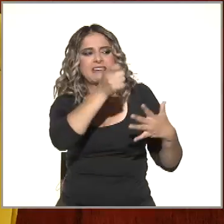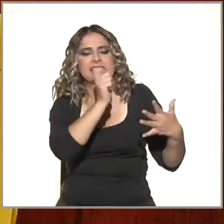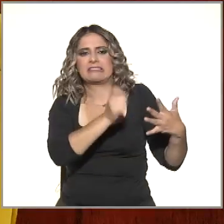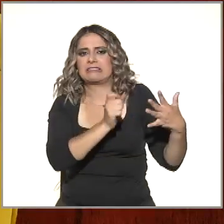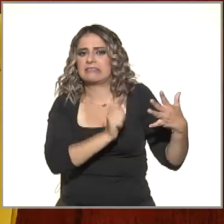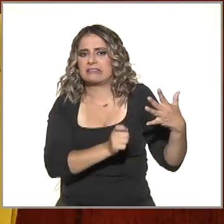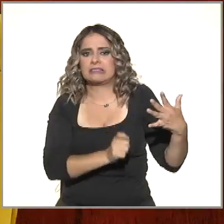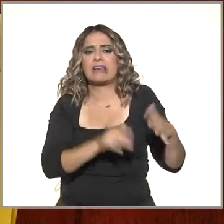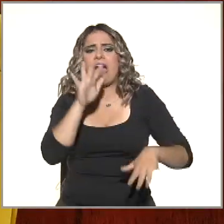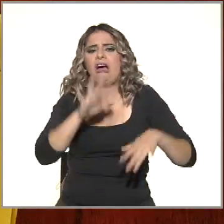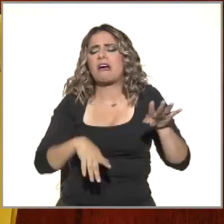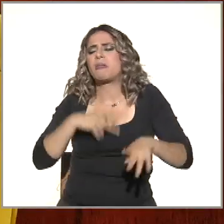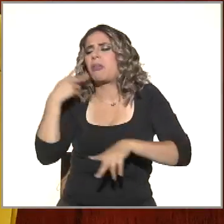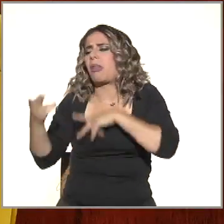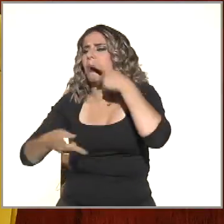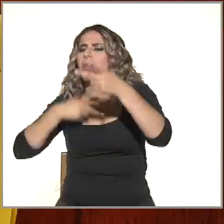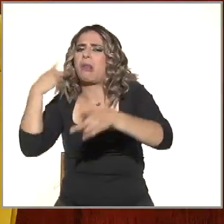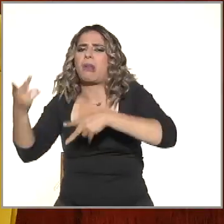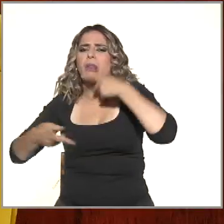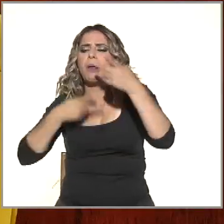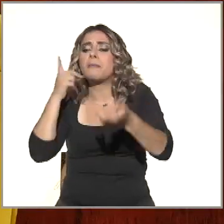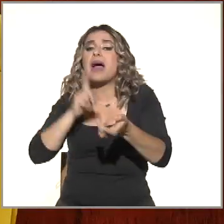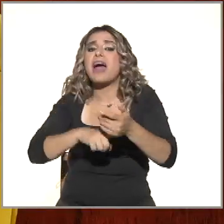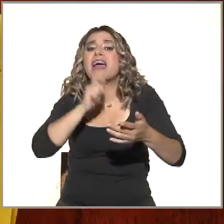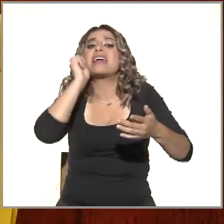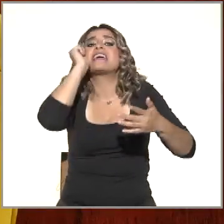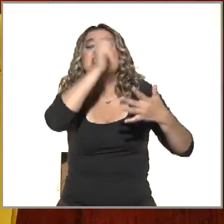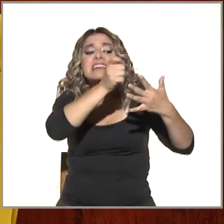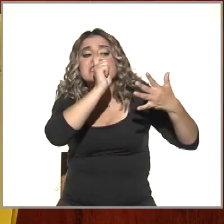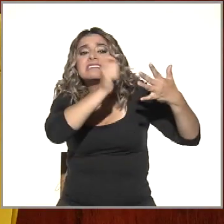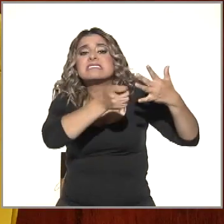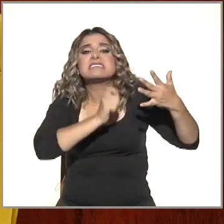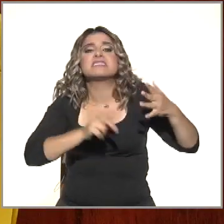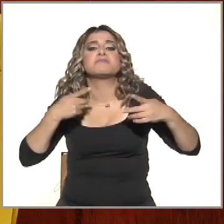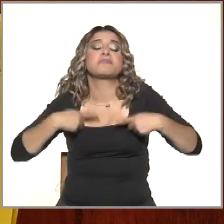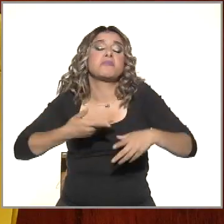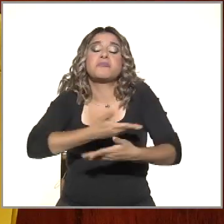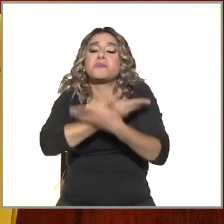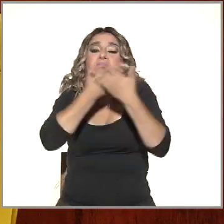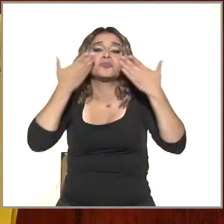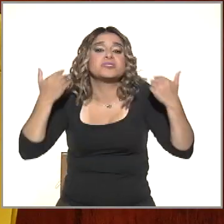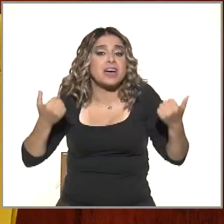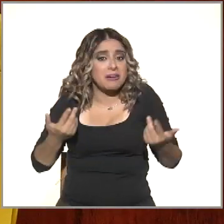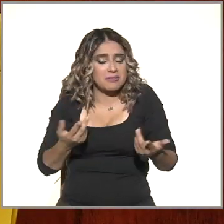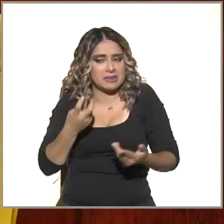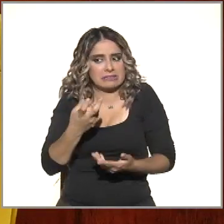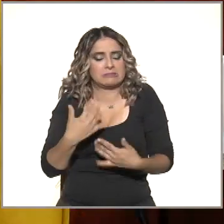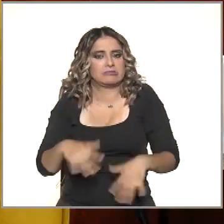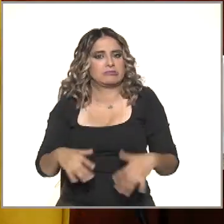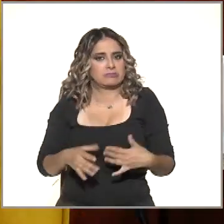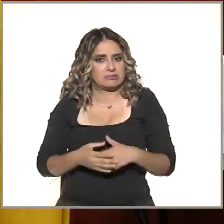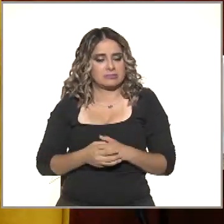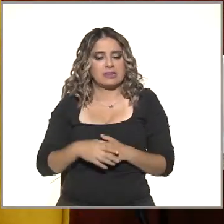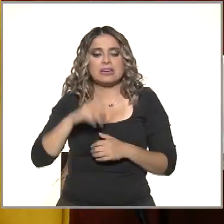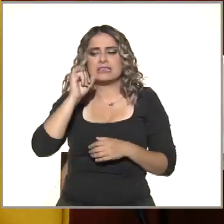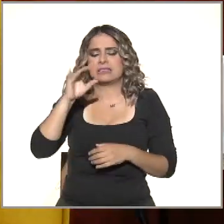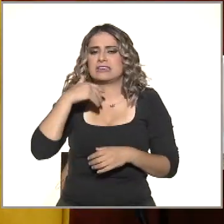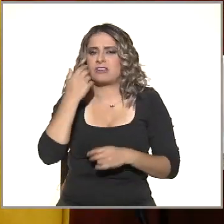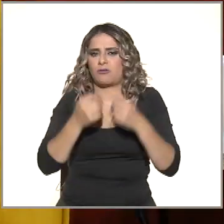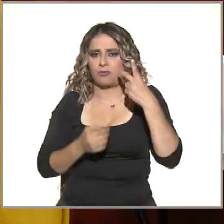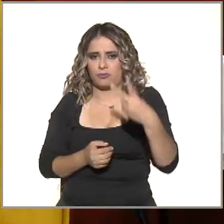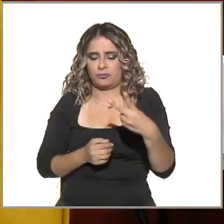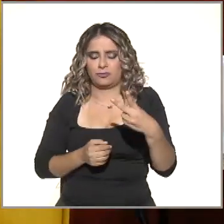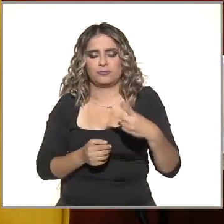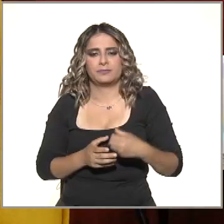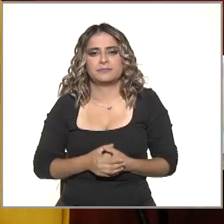Las decimos sin fijarnos en el significado de las palabras. A ver, quisiera yo tocar 2 puntos.